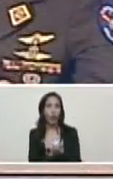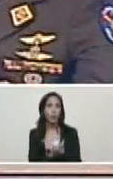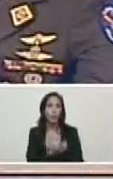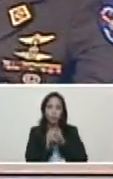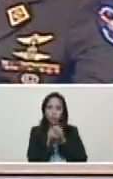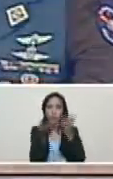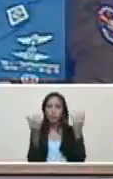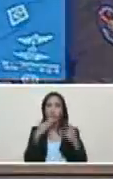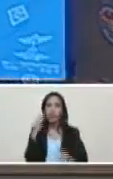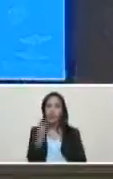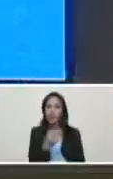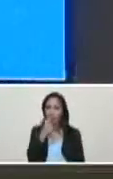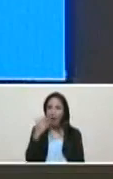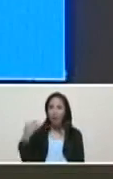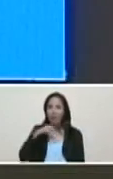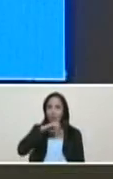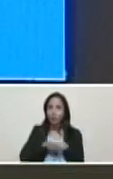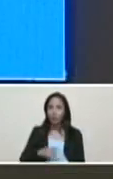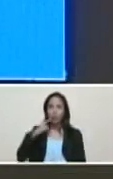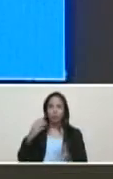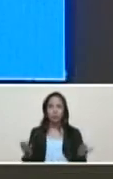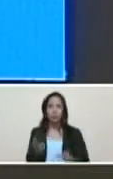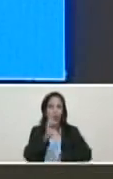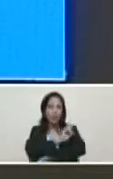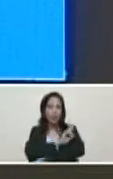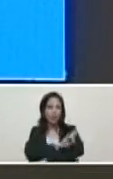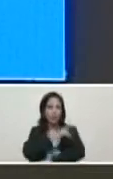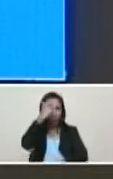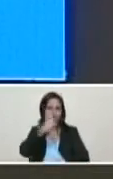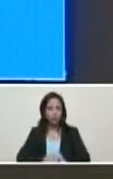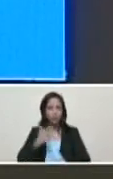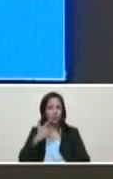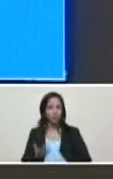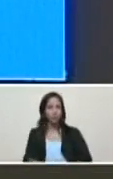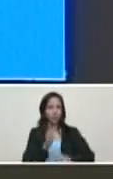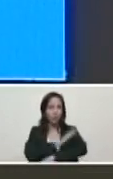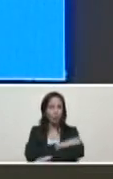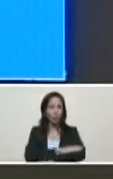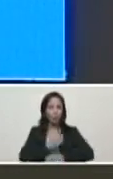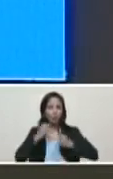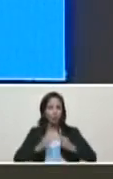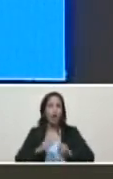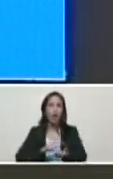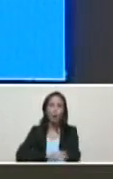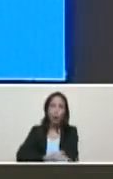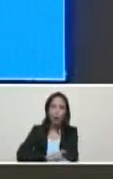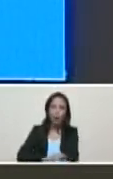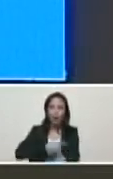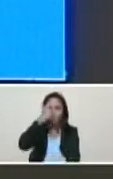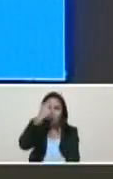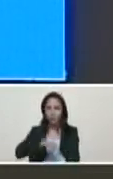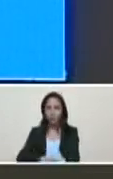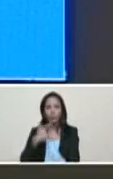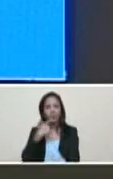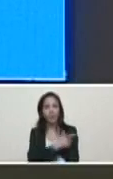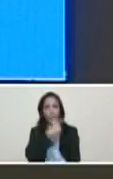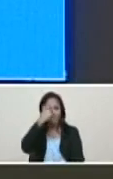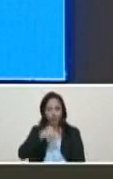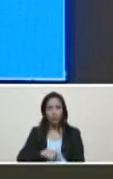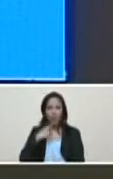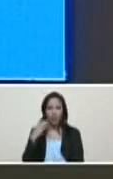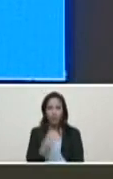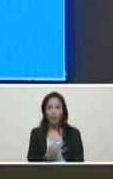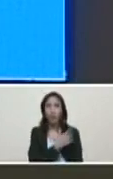historia verdadera de rebeldía, de coraje, de personalidad